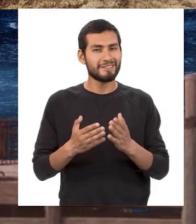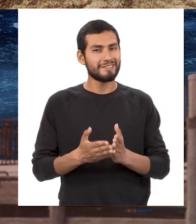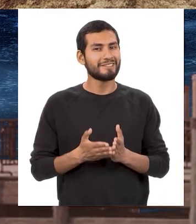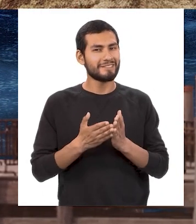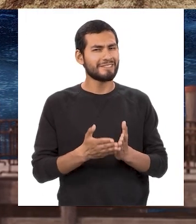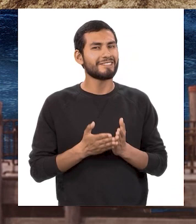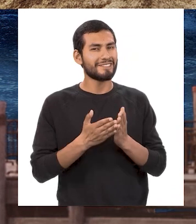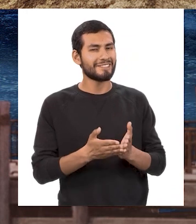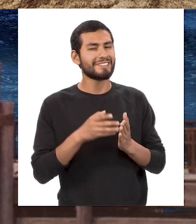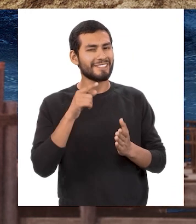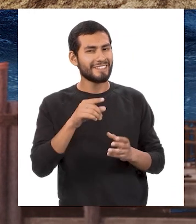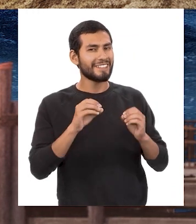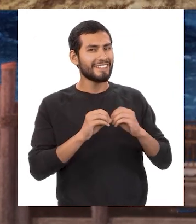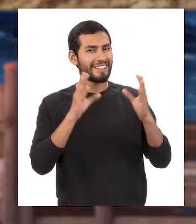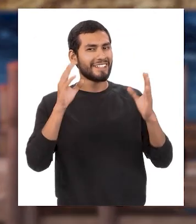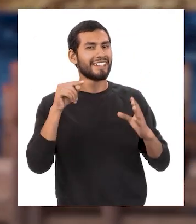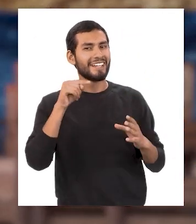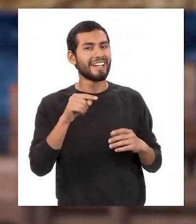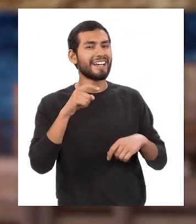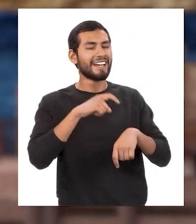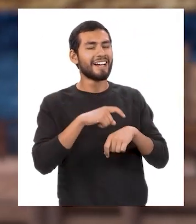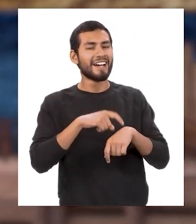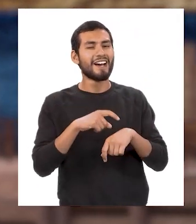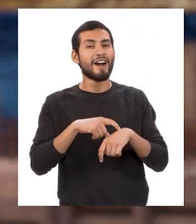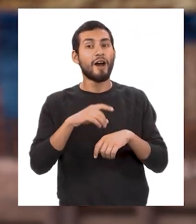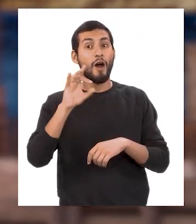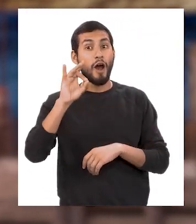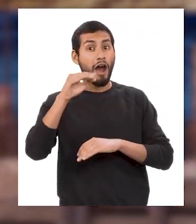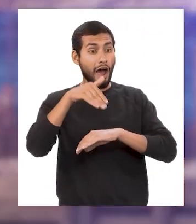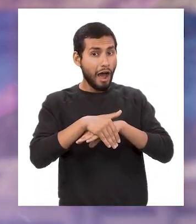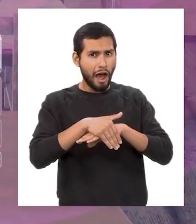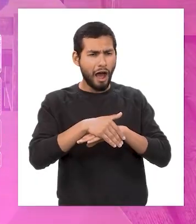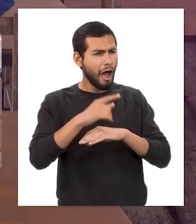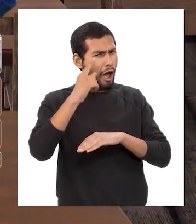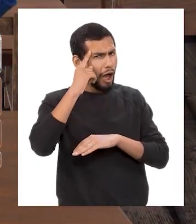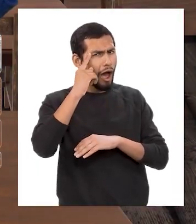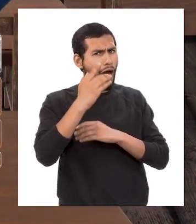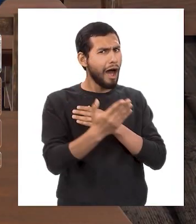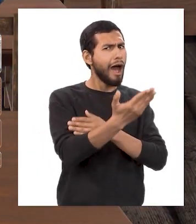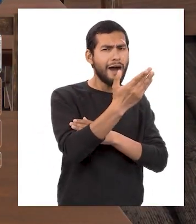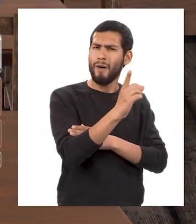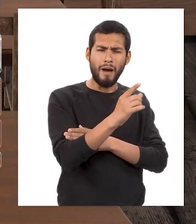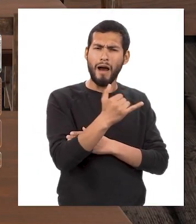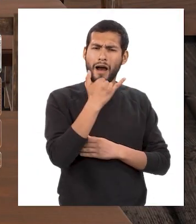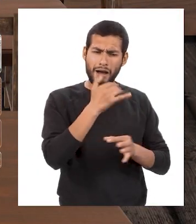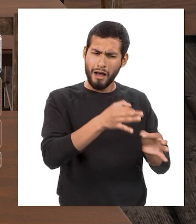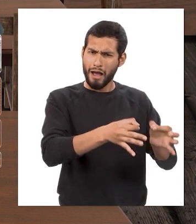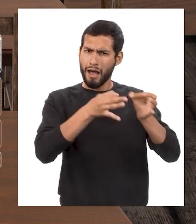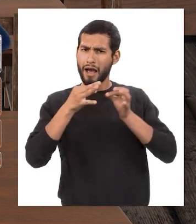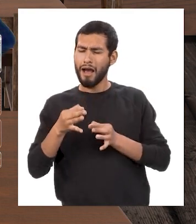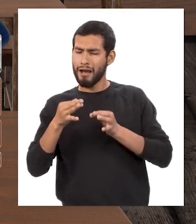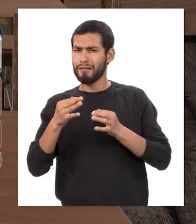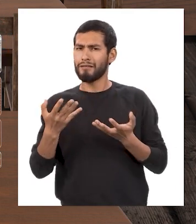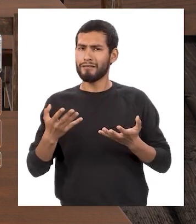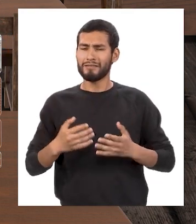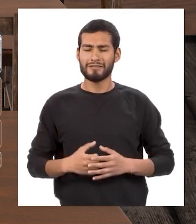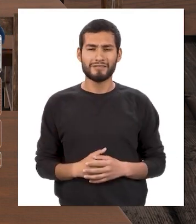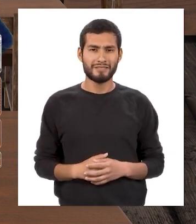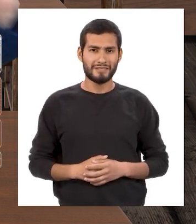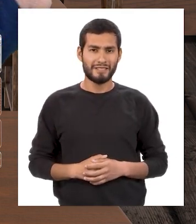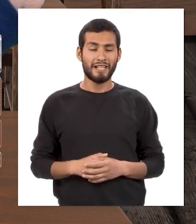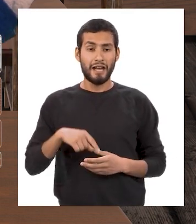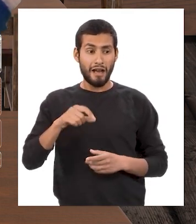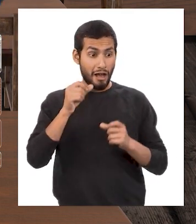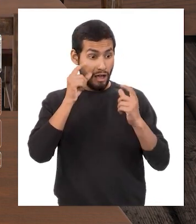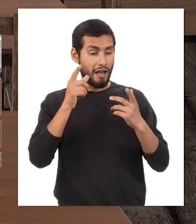El barco iba a zarpar ese mismo día a las 8 de la noche y no a la mañana siguiente como lo habían anunciado